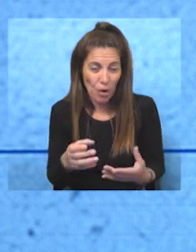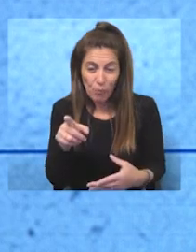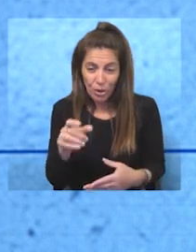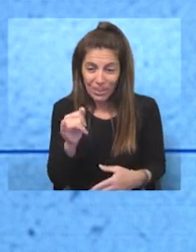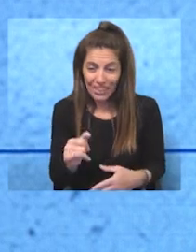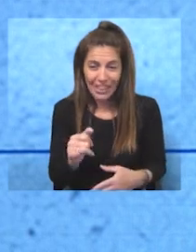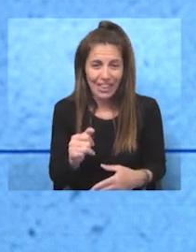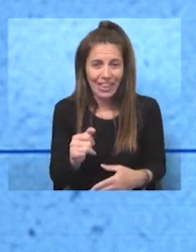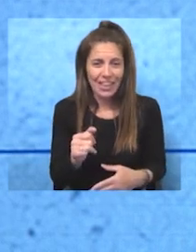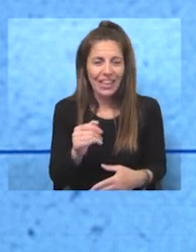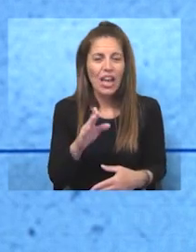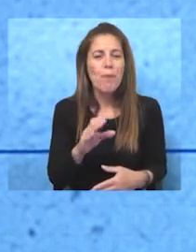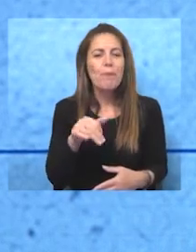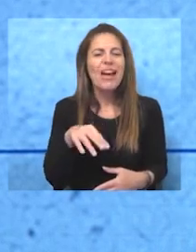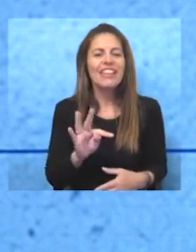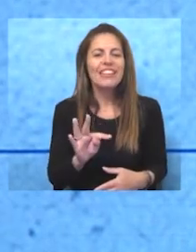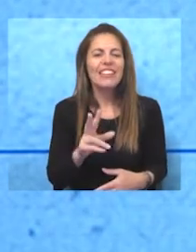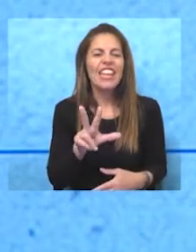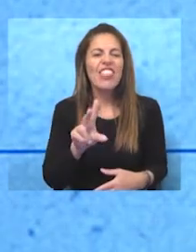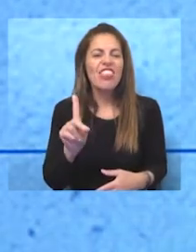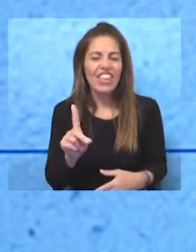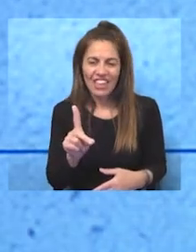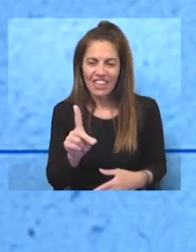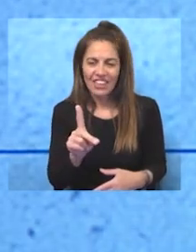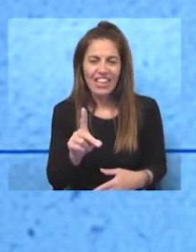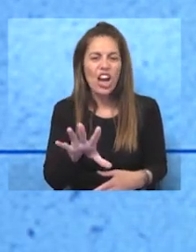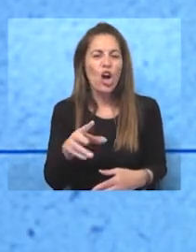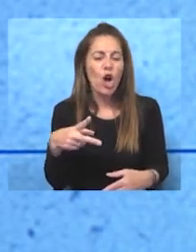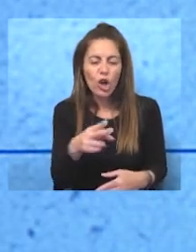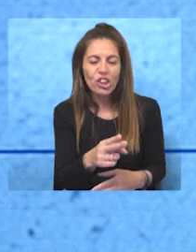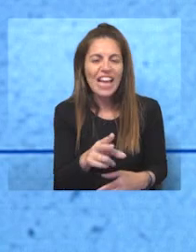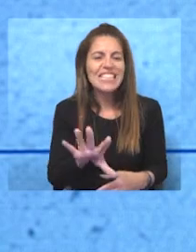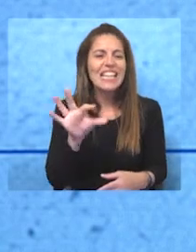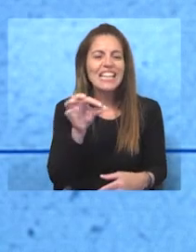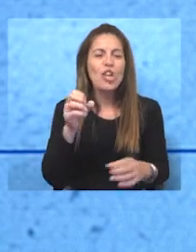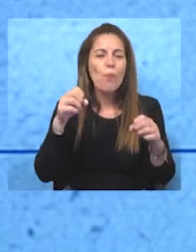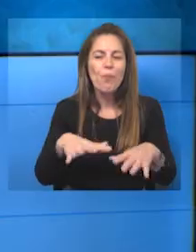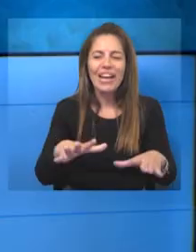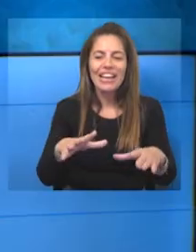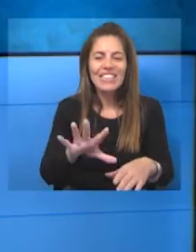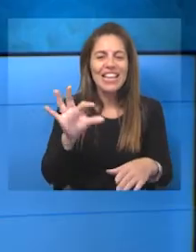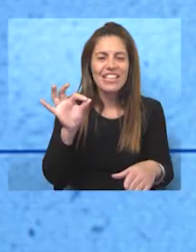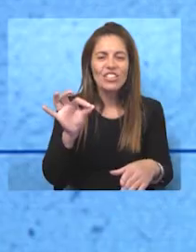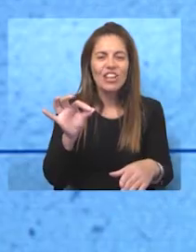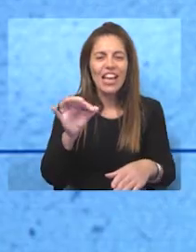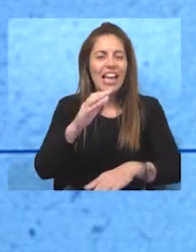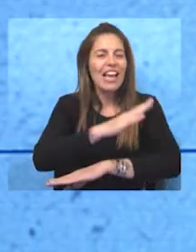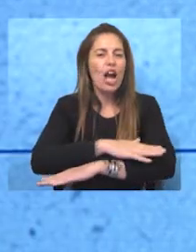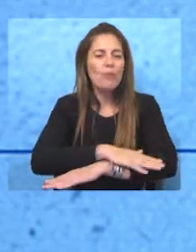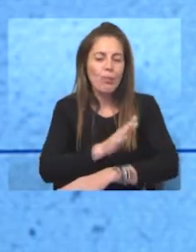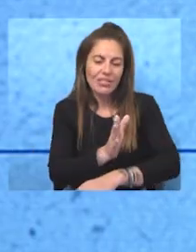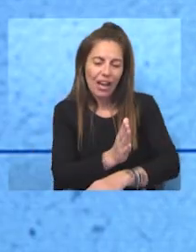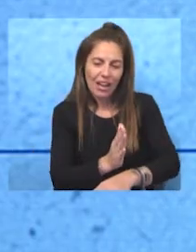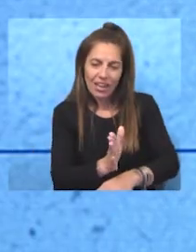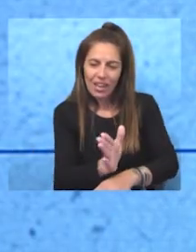tenés el Pain 3D cortá que tiene una dice selección mágica Te selecciona el camión y lo entras a girar el tema que llega un punto que si lo